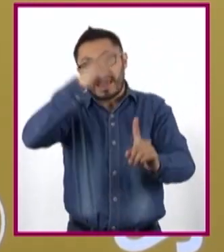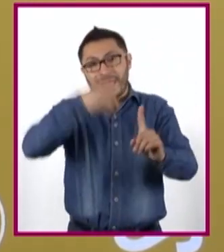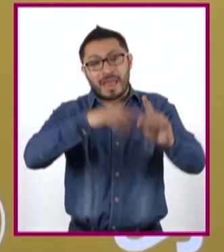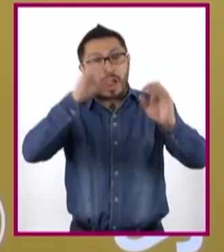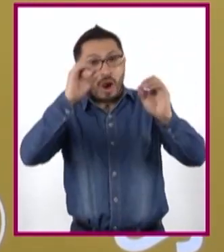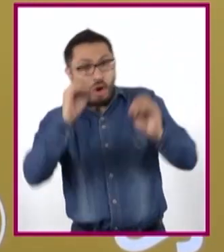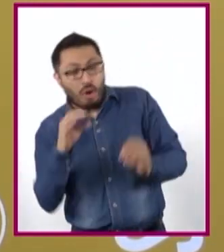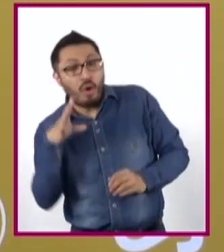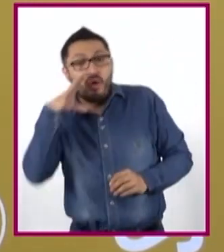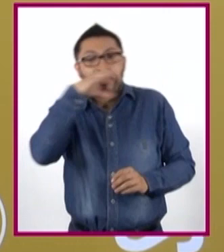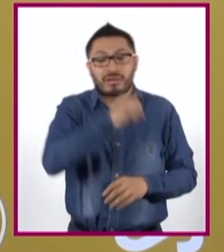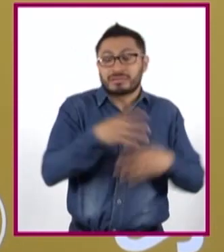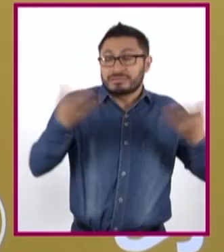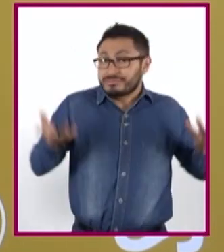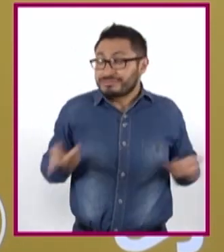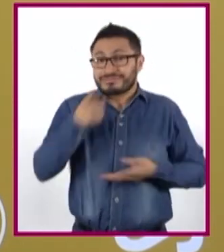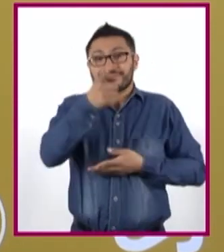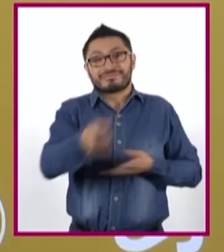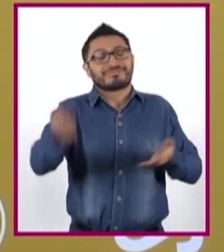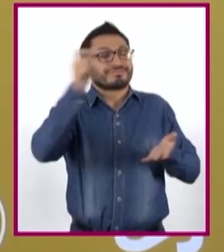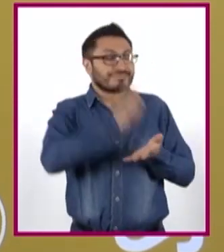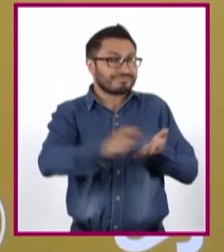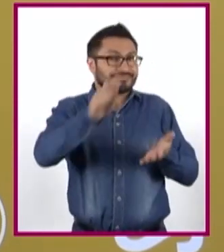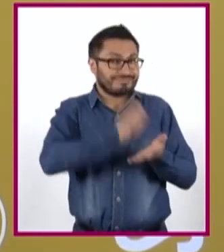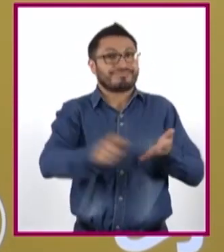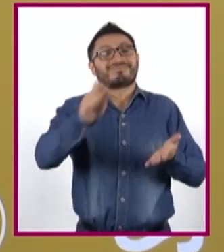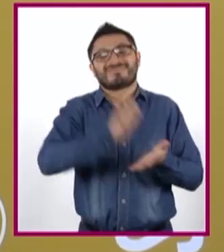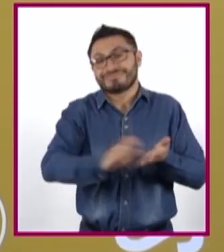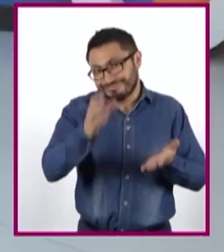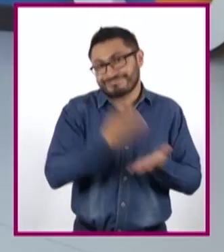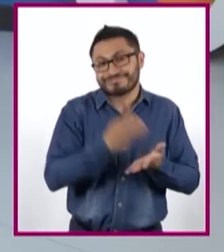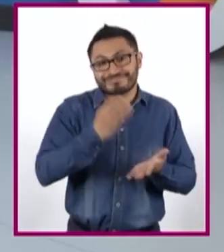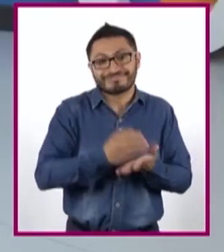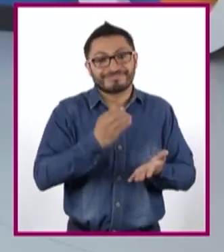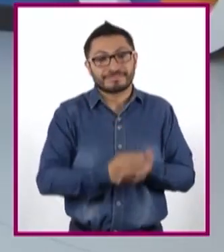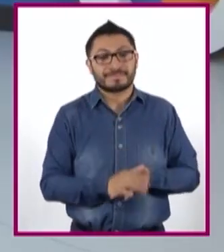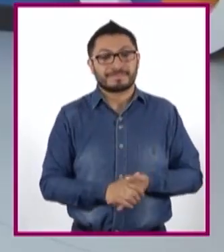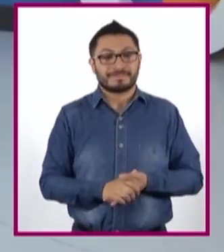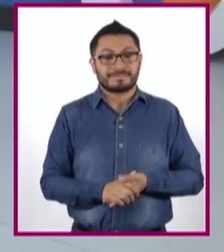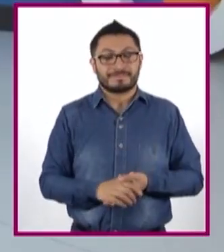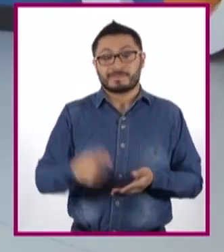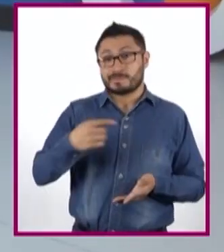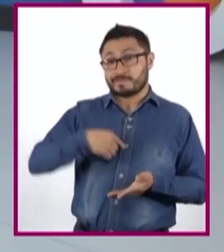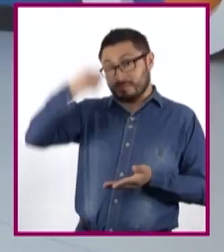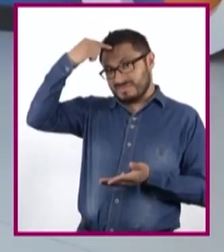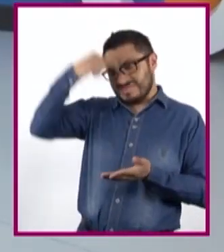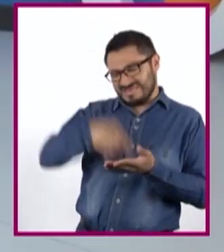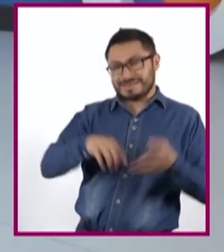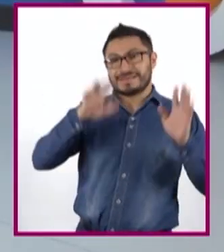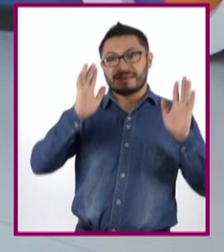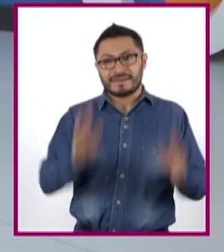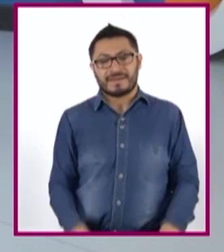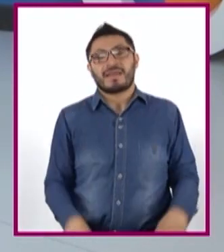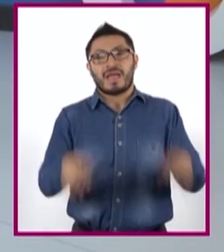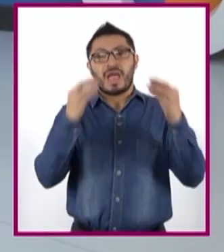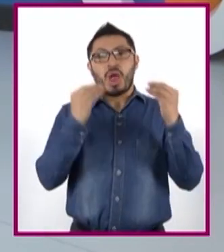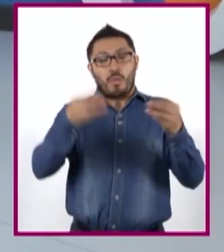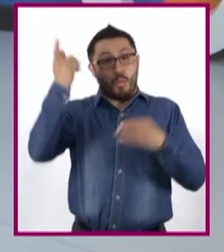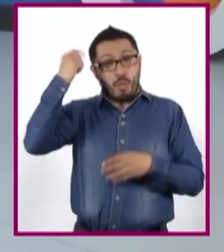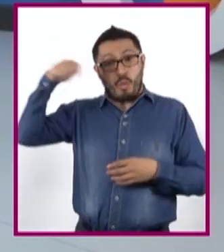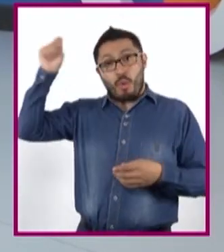calor? Escriban las reflexiones en su cuaderno. Me parece que ya tenemos suficiente